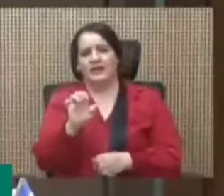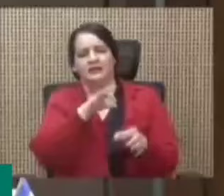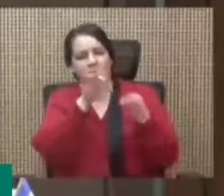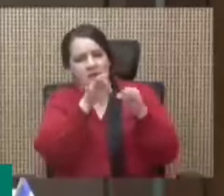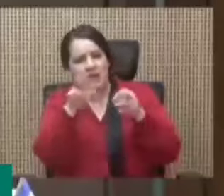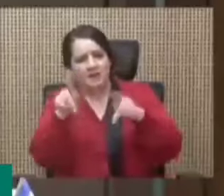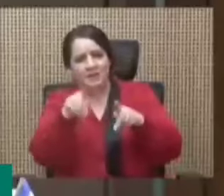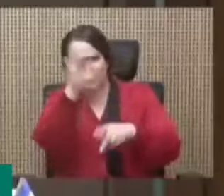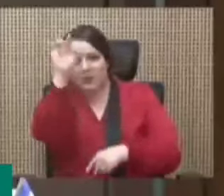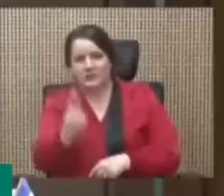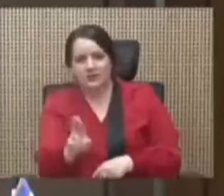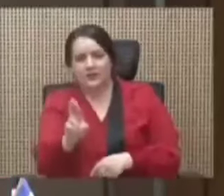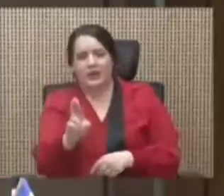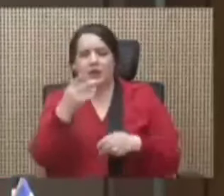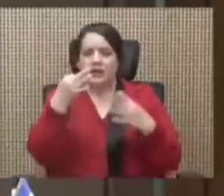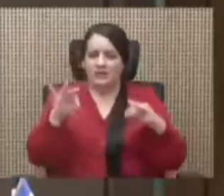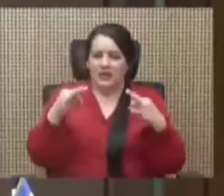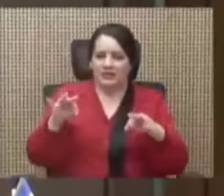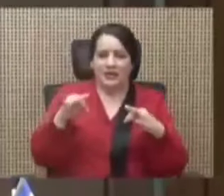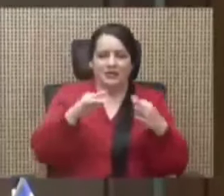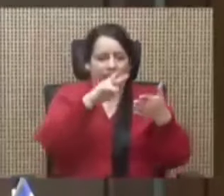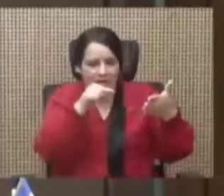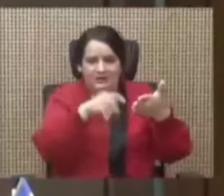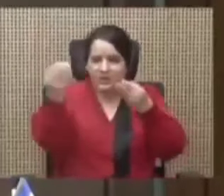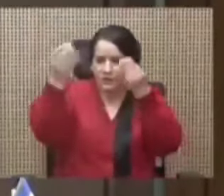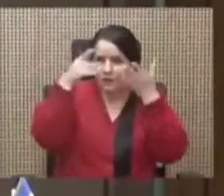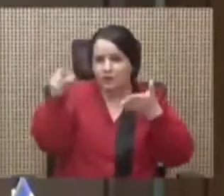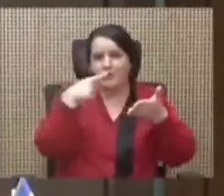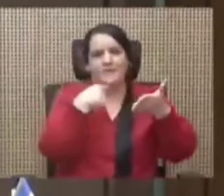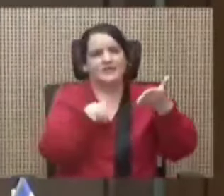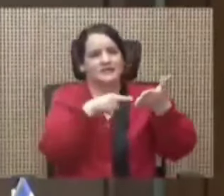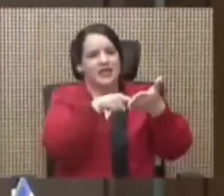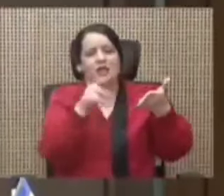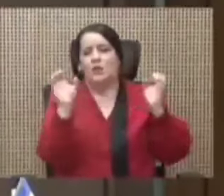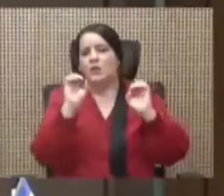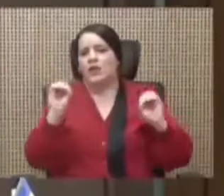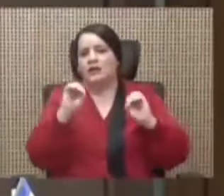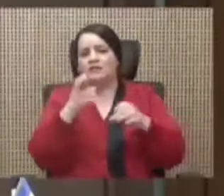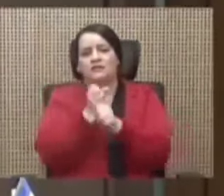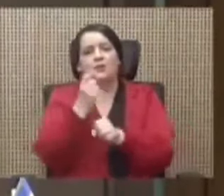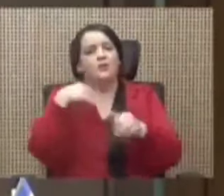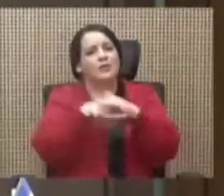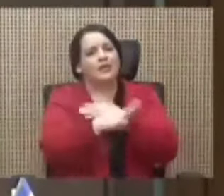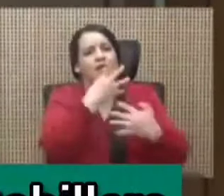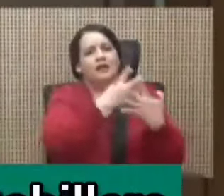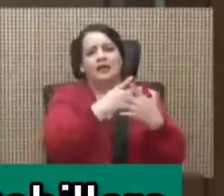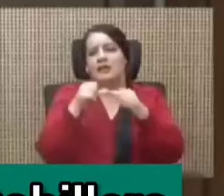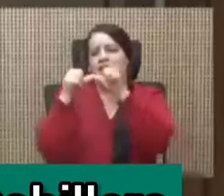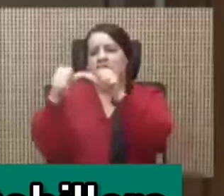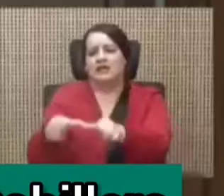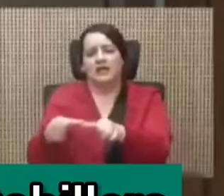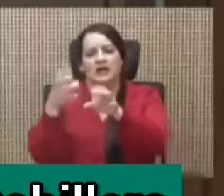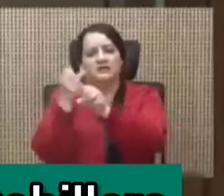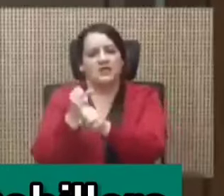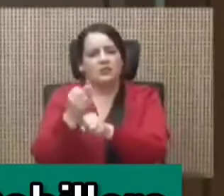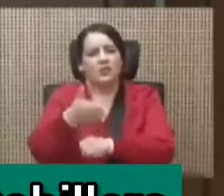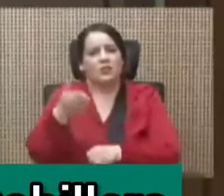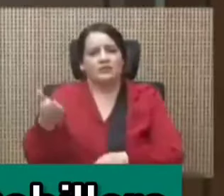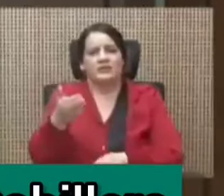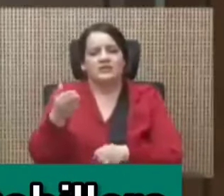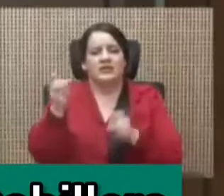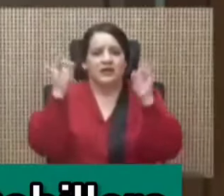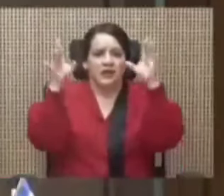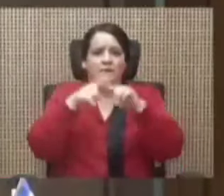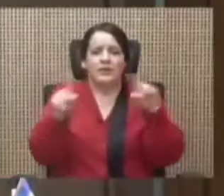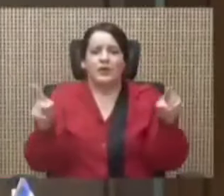compatibilizar este informe que usted nos da, donde usted nos dice eso, que someterlos a la cárcel y bueno, que sigan delinquiendo, pero esta vez con un aparato electrónico